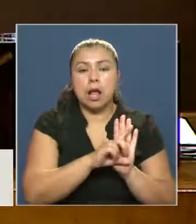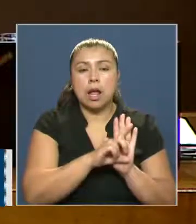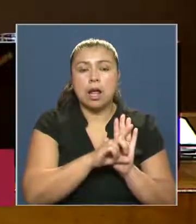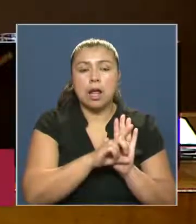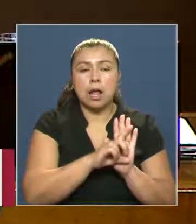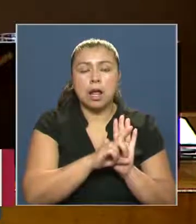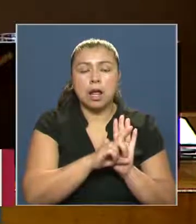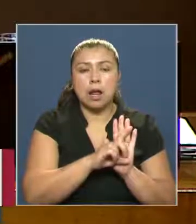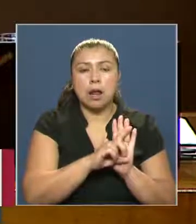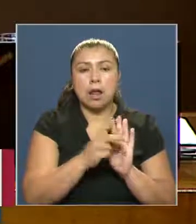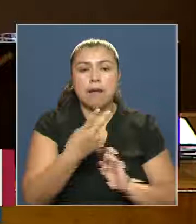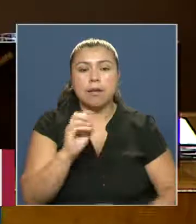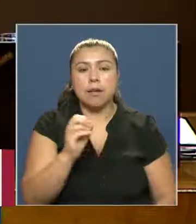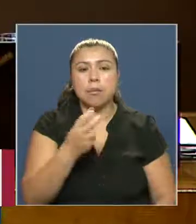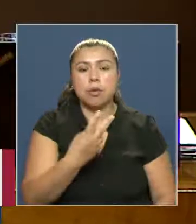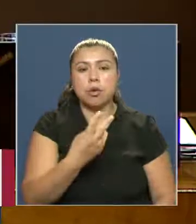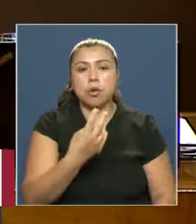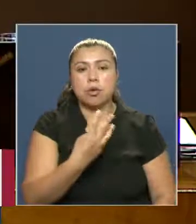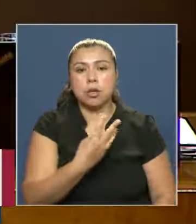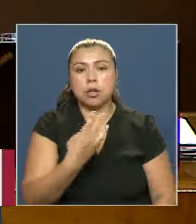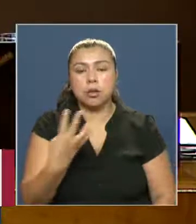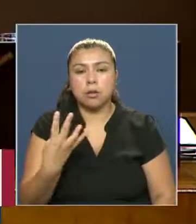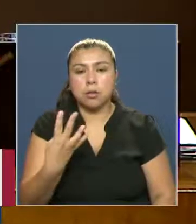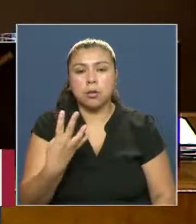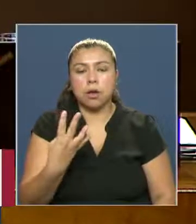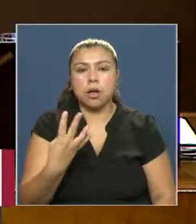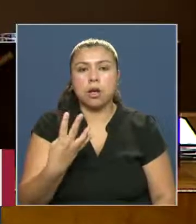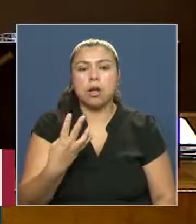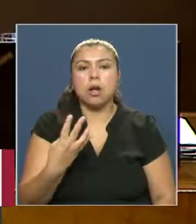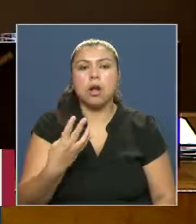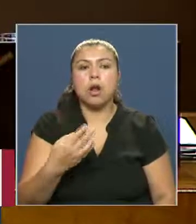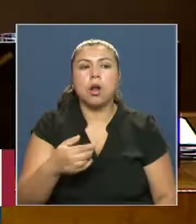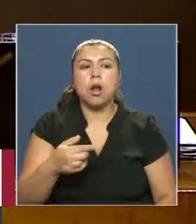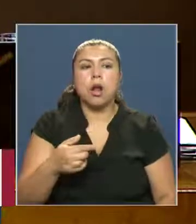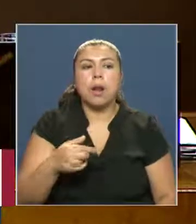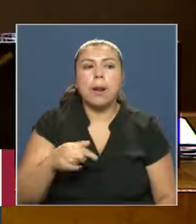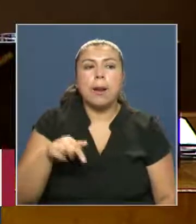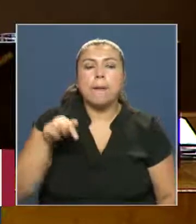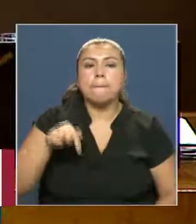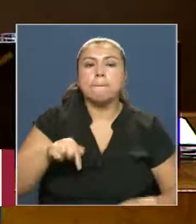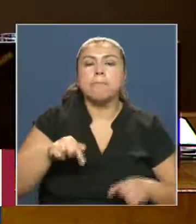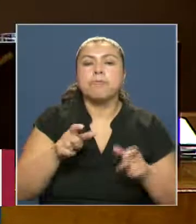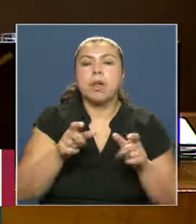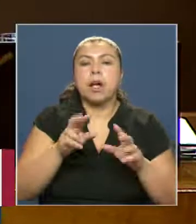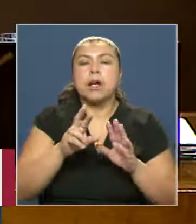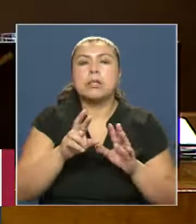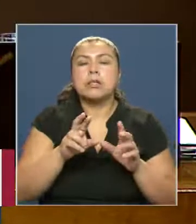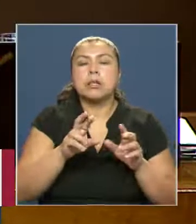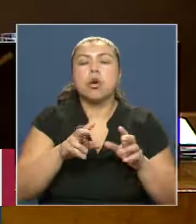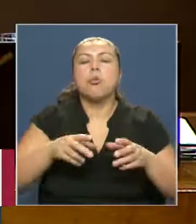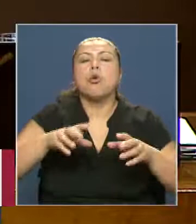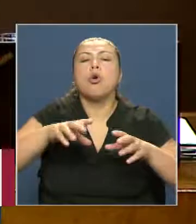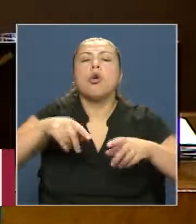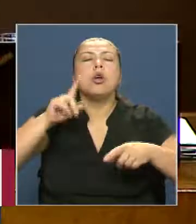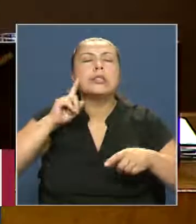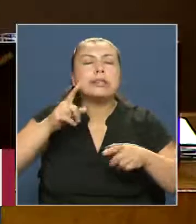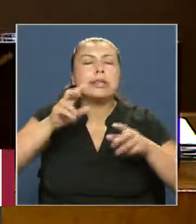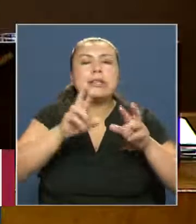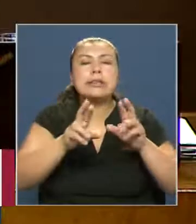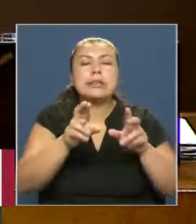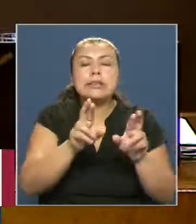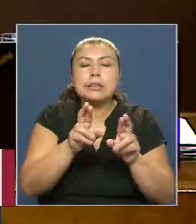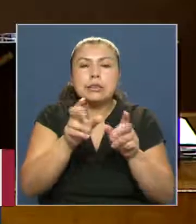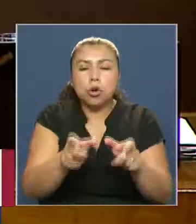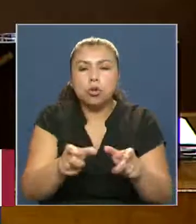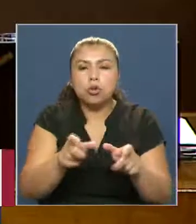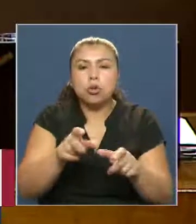ley 20.234 que establece el procedimiento de saneamiento y regularización de loteos y amplía su plazo